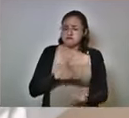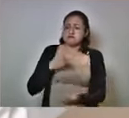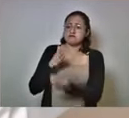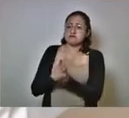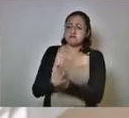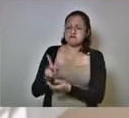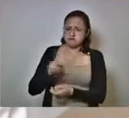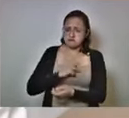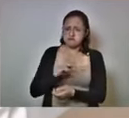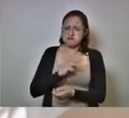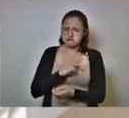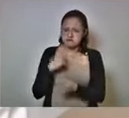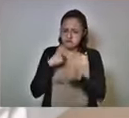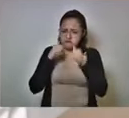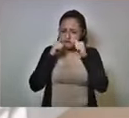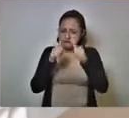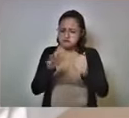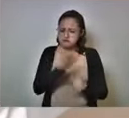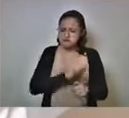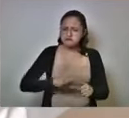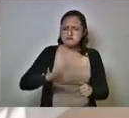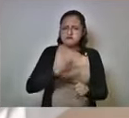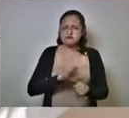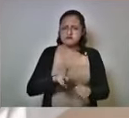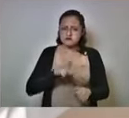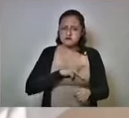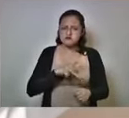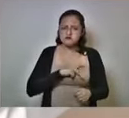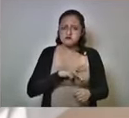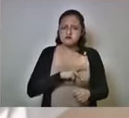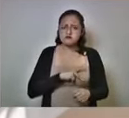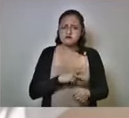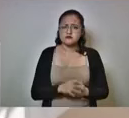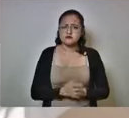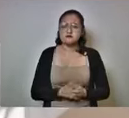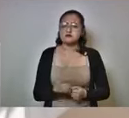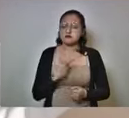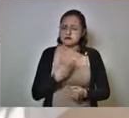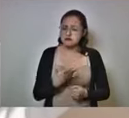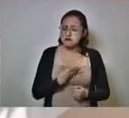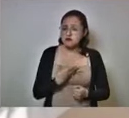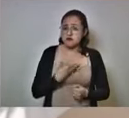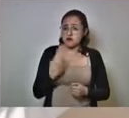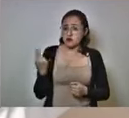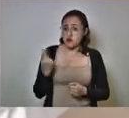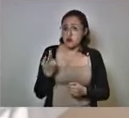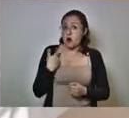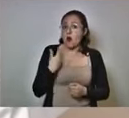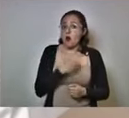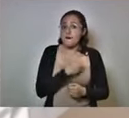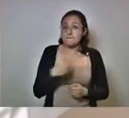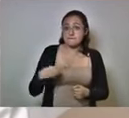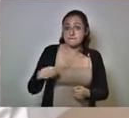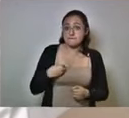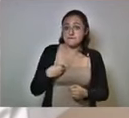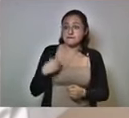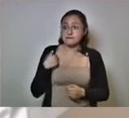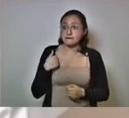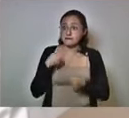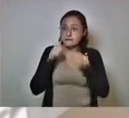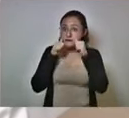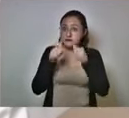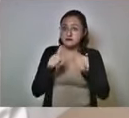atender nosotros. Los vamos a atender nosotros. Tenemos que atenderlos. Ya nos mandaron